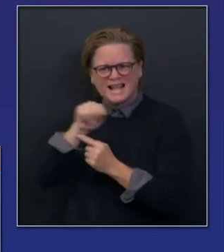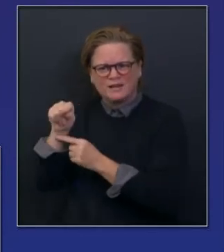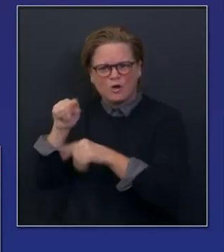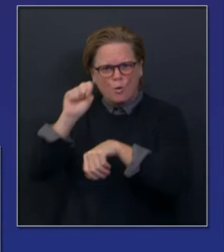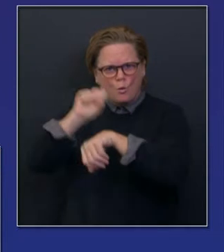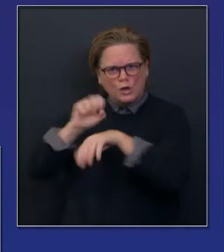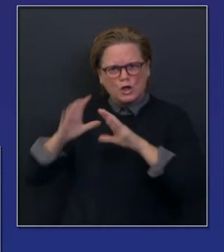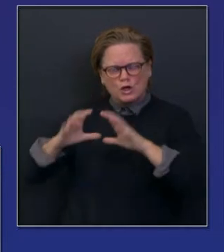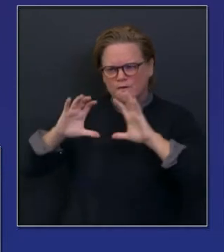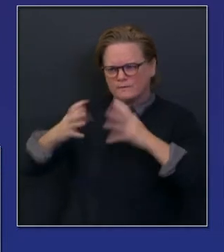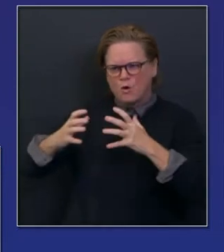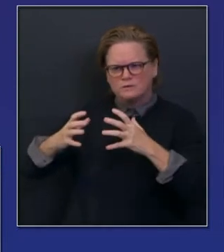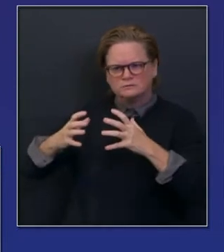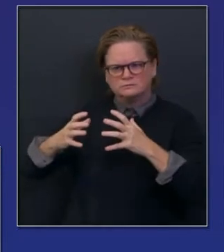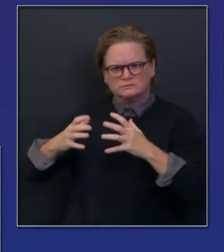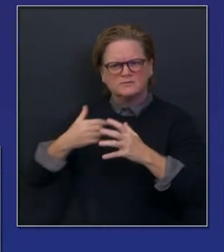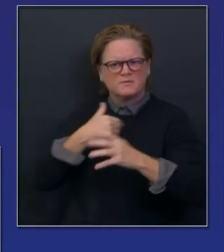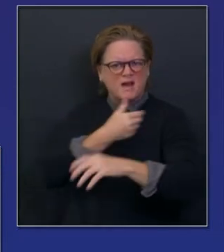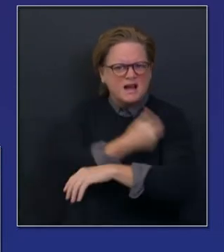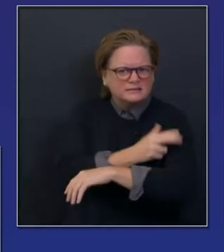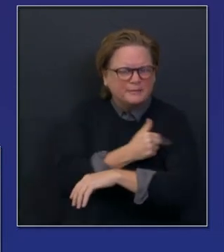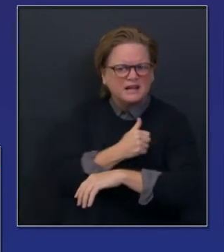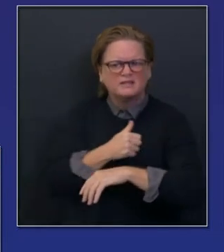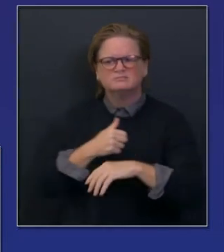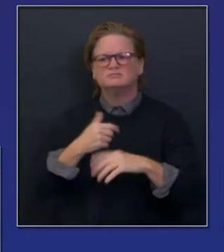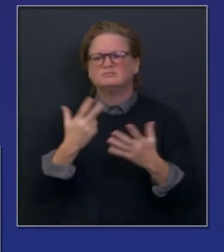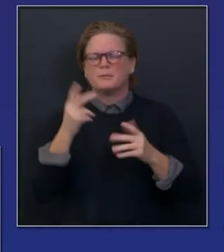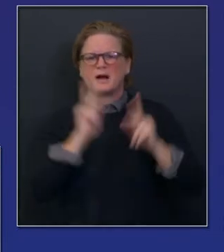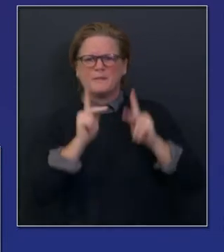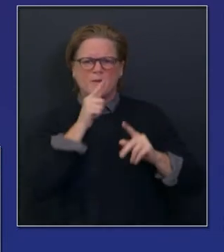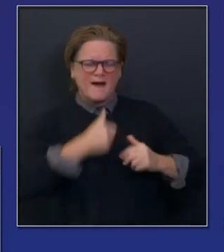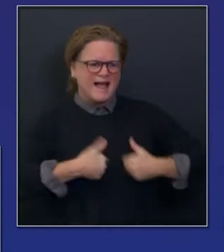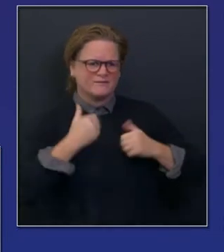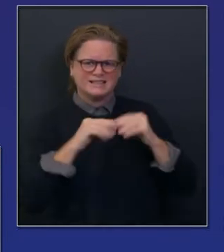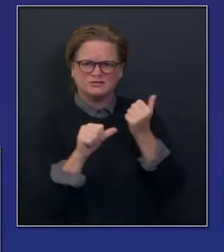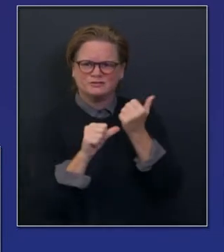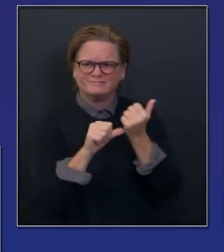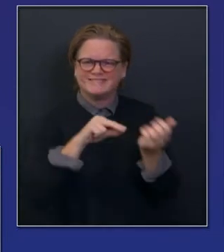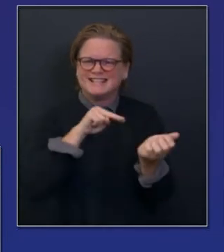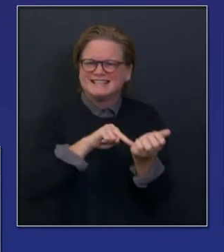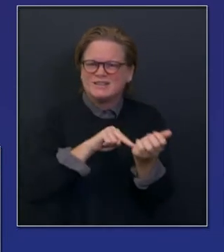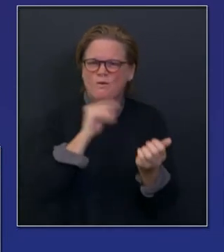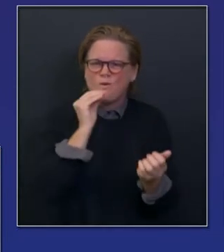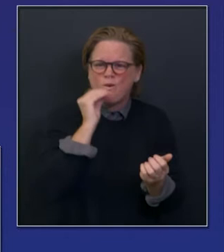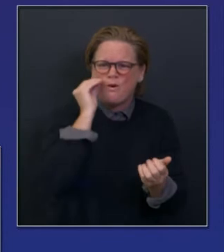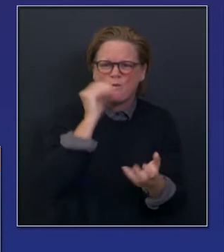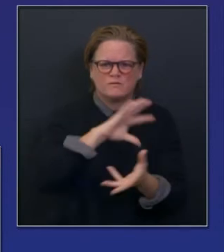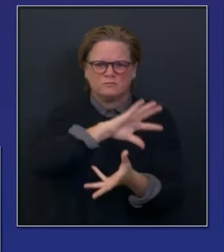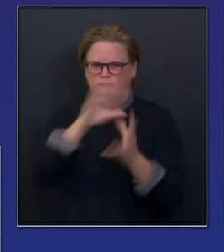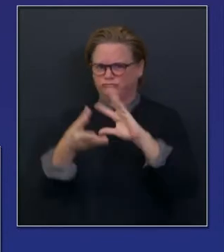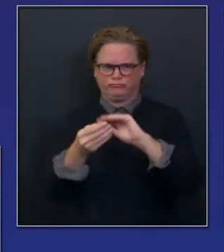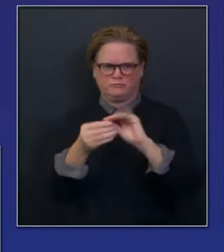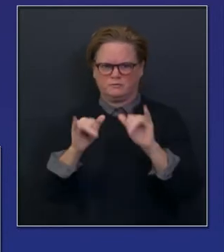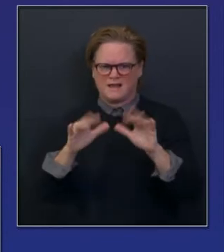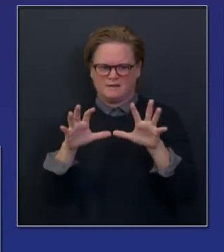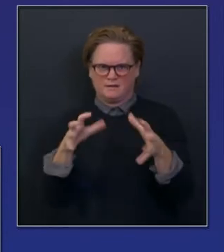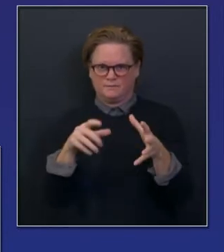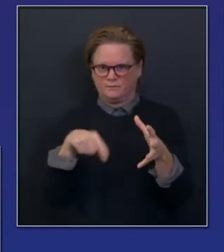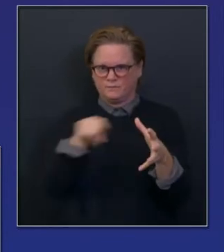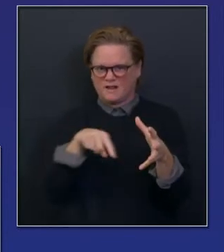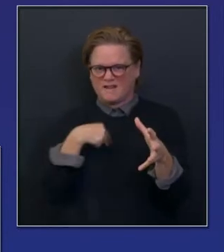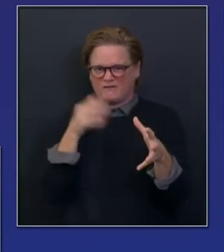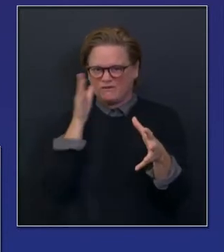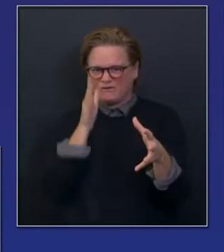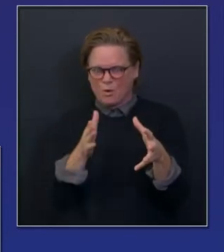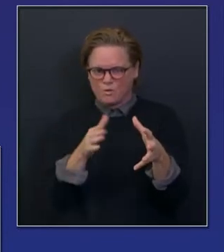y en hospitales y en asilos para ancianos, etcétera. Esa es fase 1A, son los detalles que difundimos.